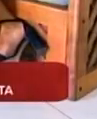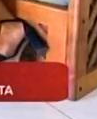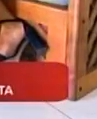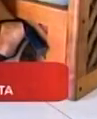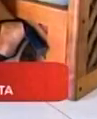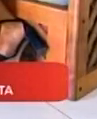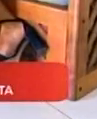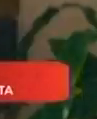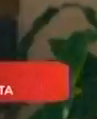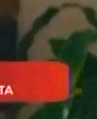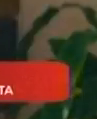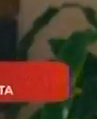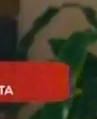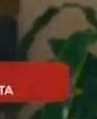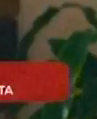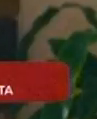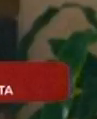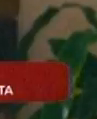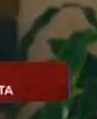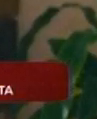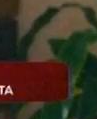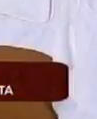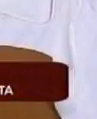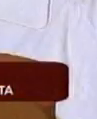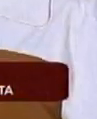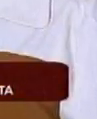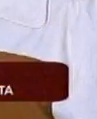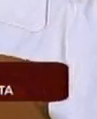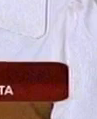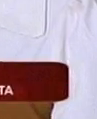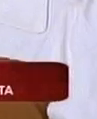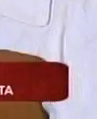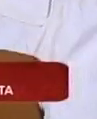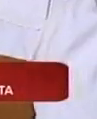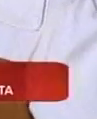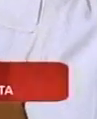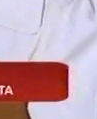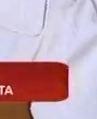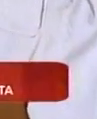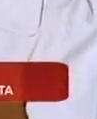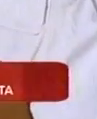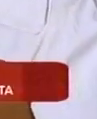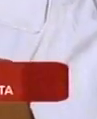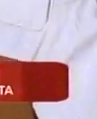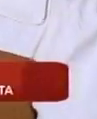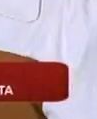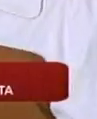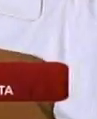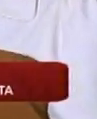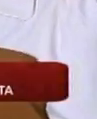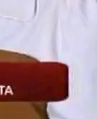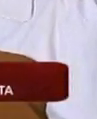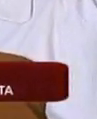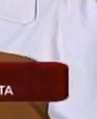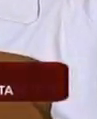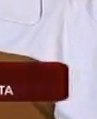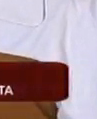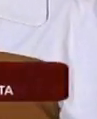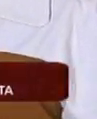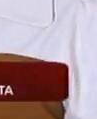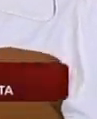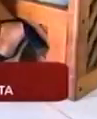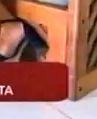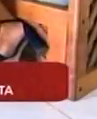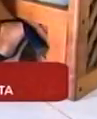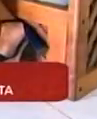la continuación en ella y el futuro que tenga el periodismo. Cuando Katiuska empezó en las aulas de la universidad, ¿qué le pedía al